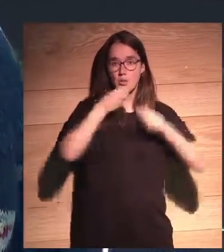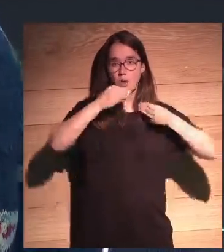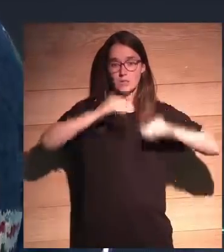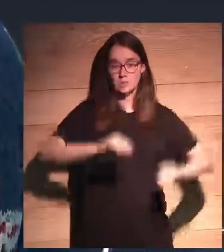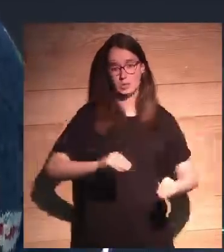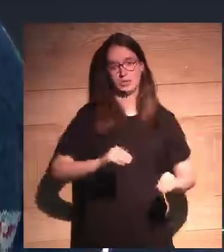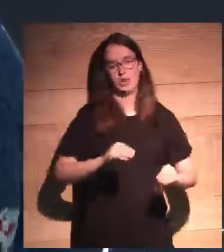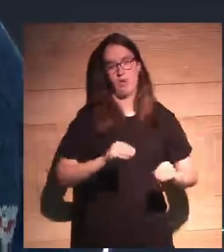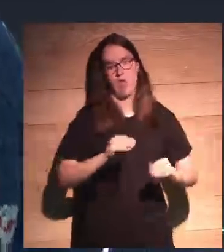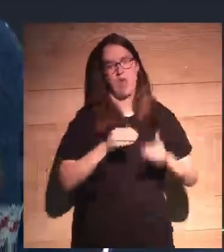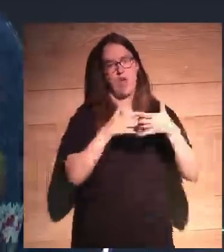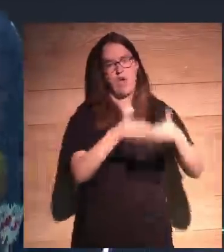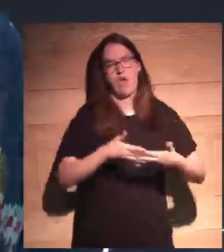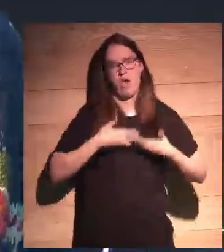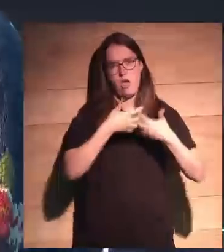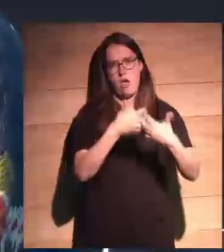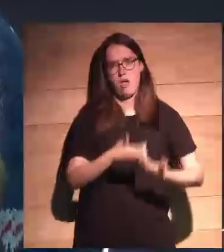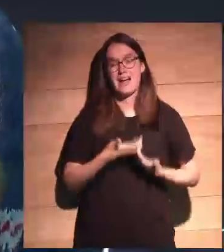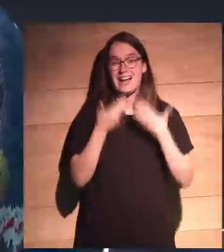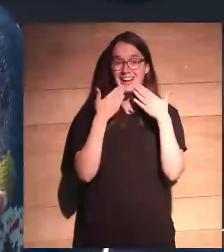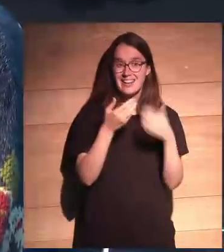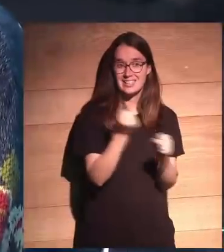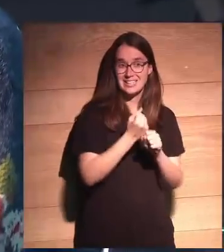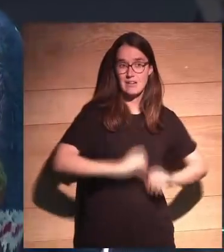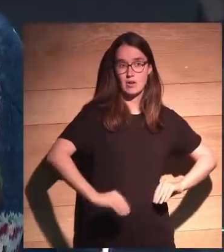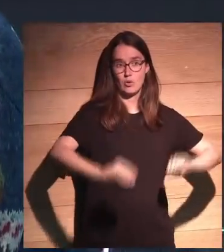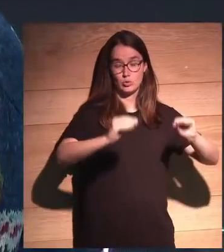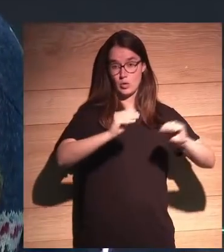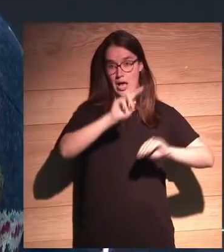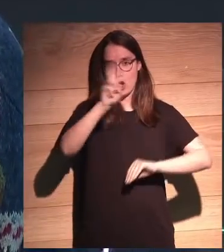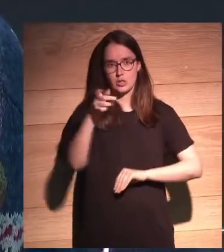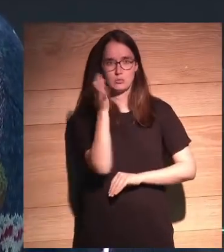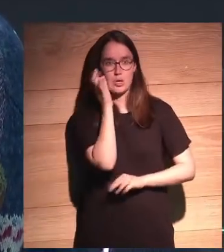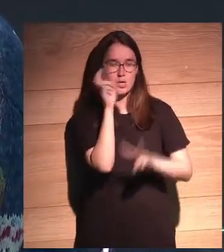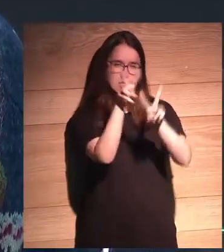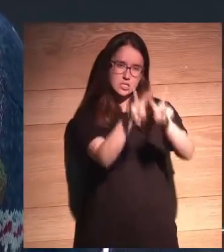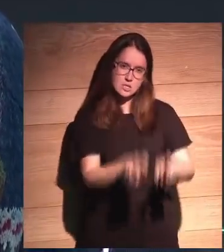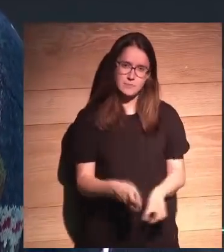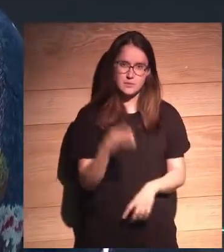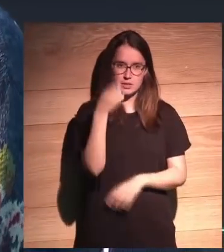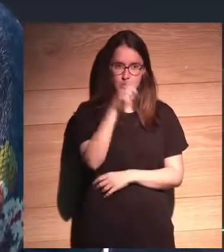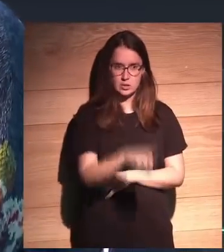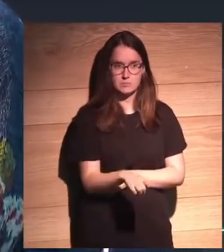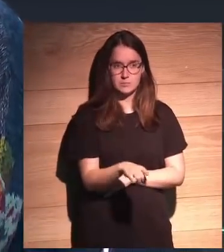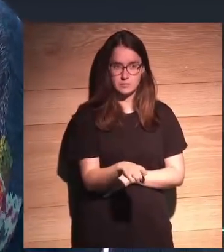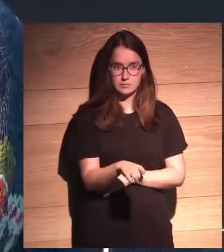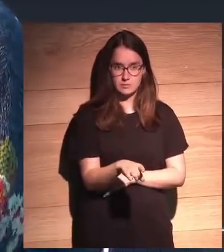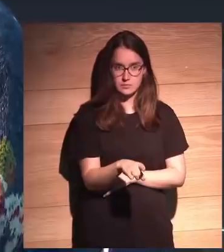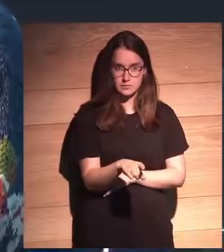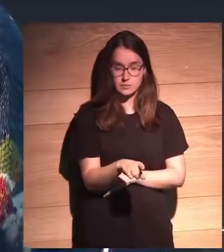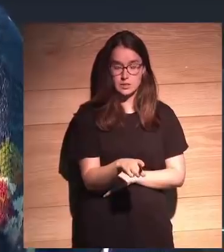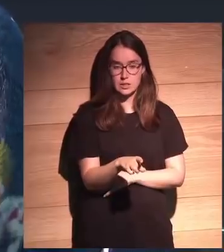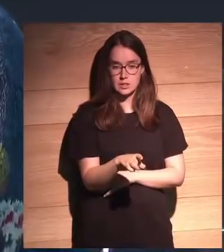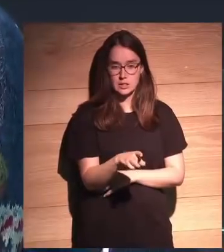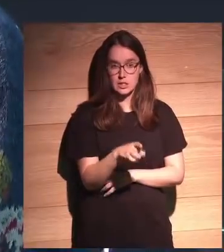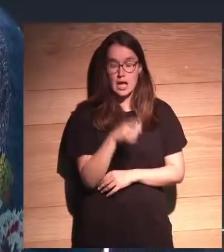detrás en este asunto. Gracias a ella y a otras mujeres que están también investigando, pues afortunadamente